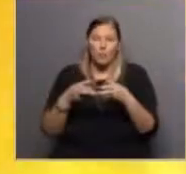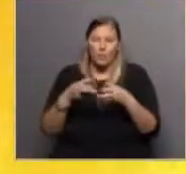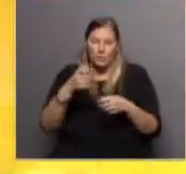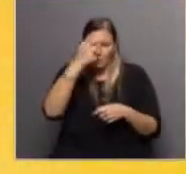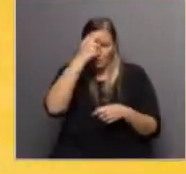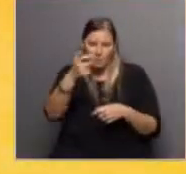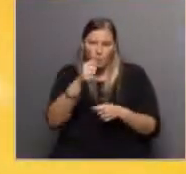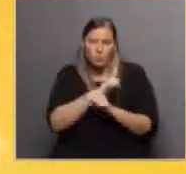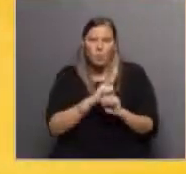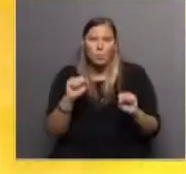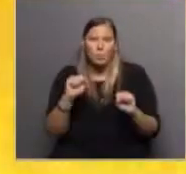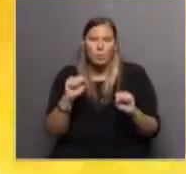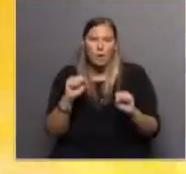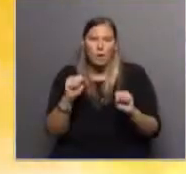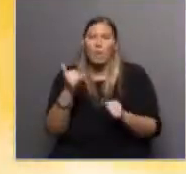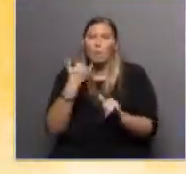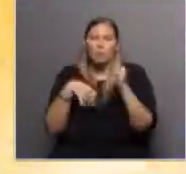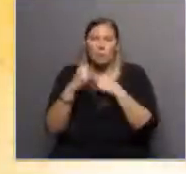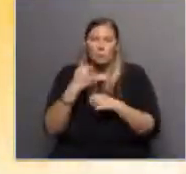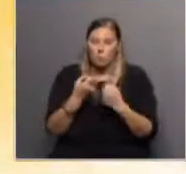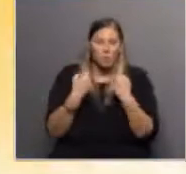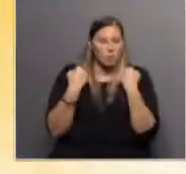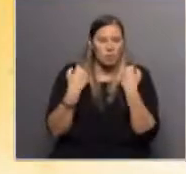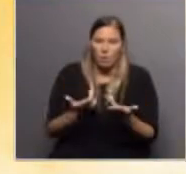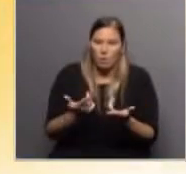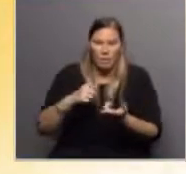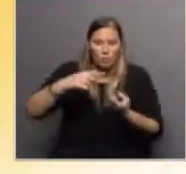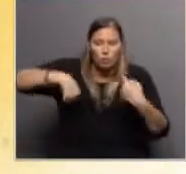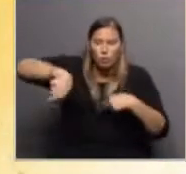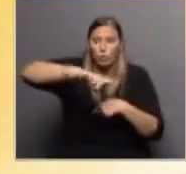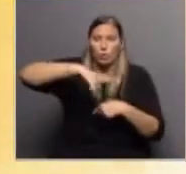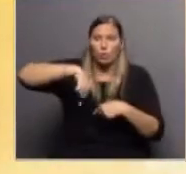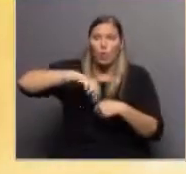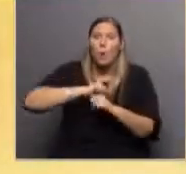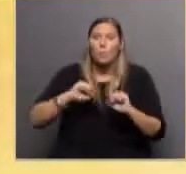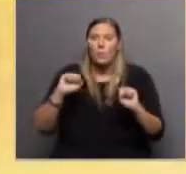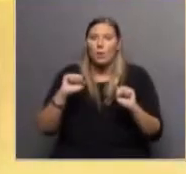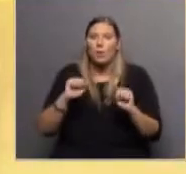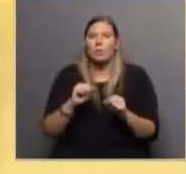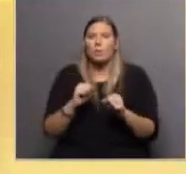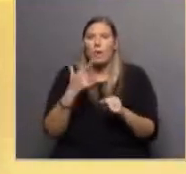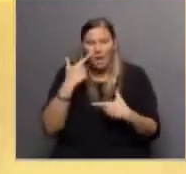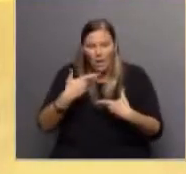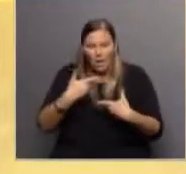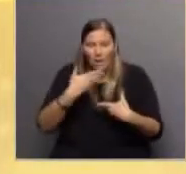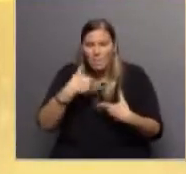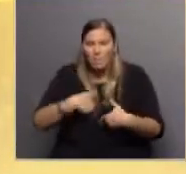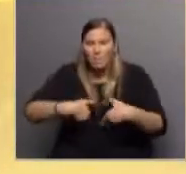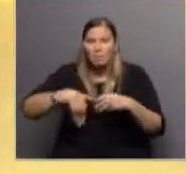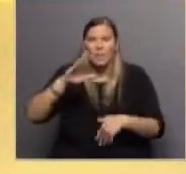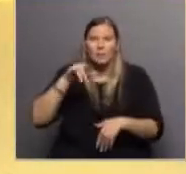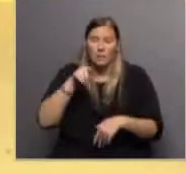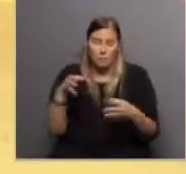científica donde se ponía todo lo que uno sabía a disposición para entre todos tratar de entender un poco más. Y bueno, y en